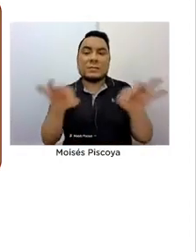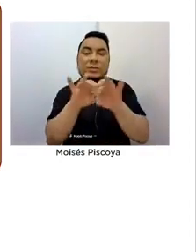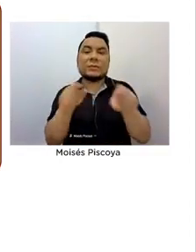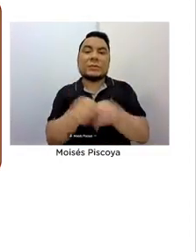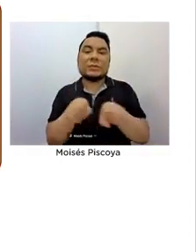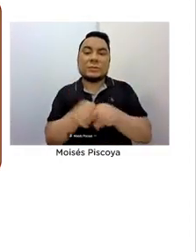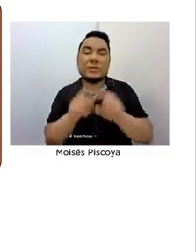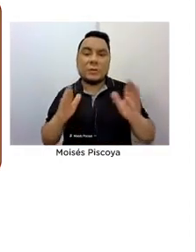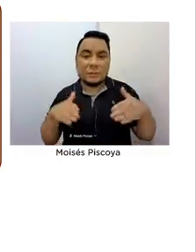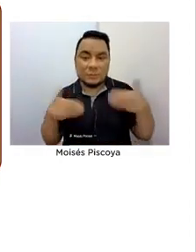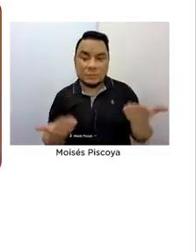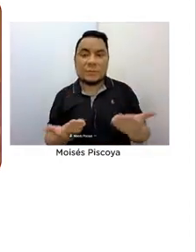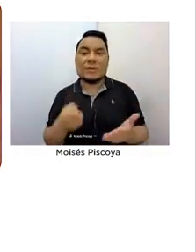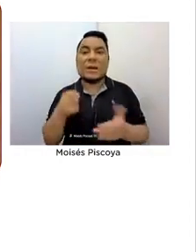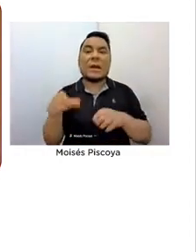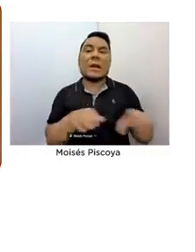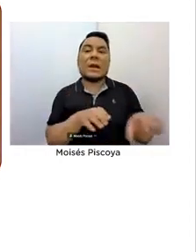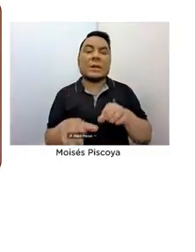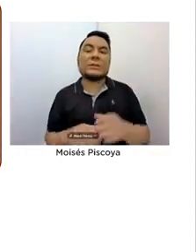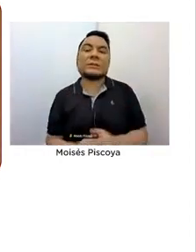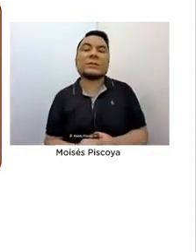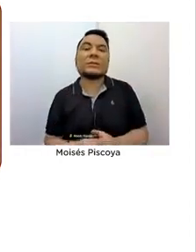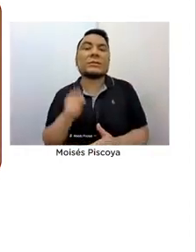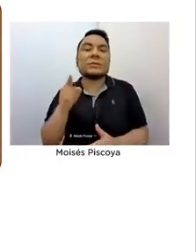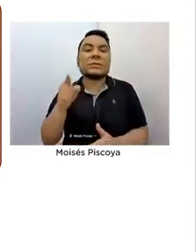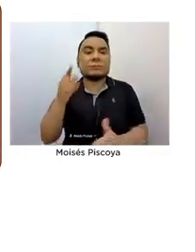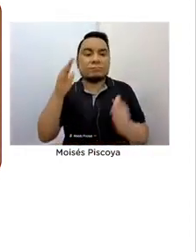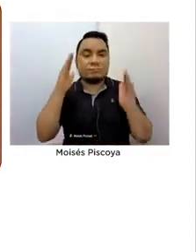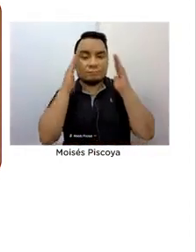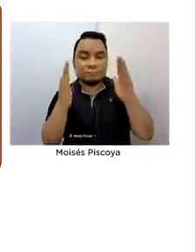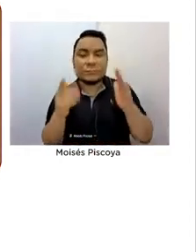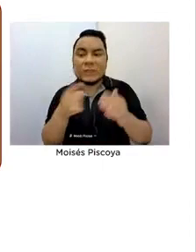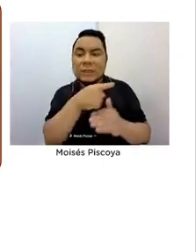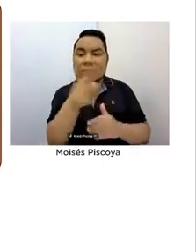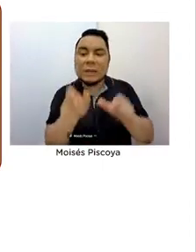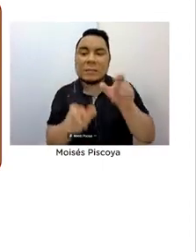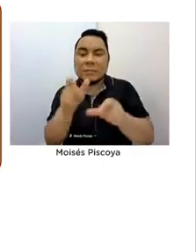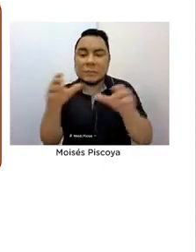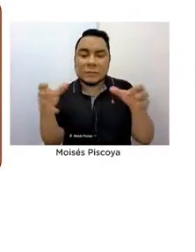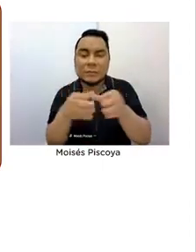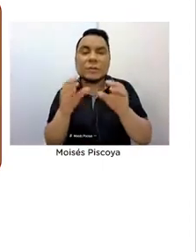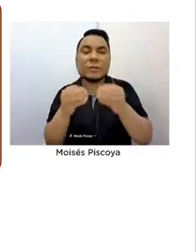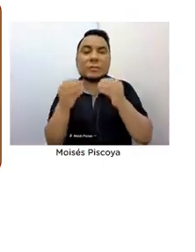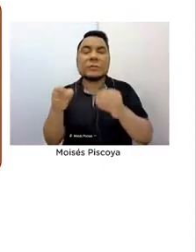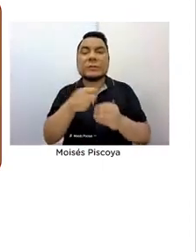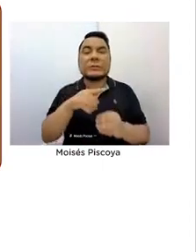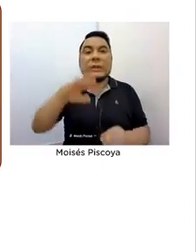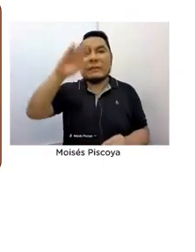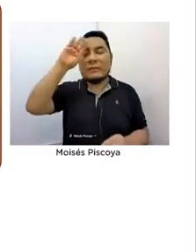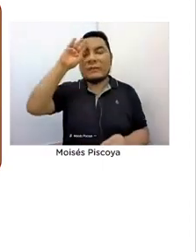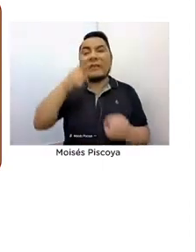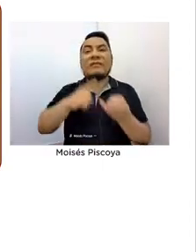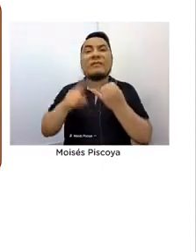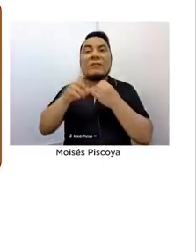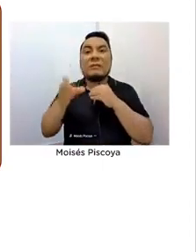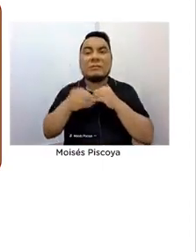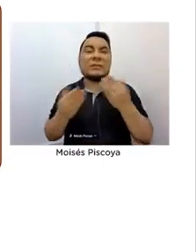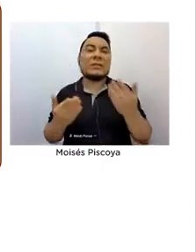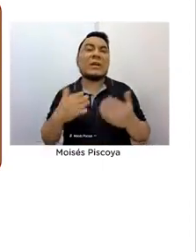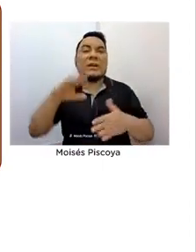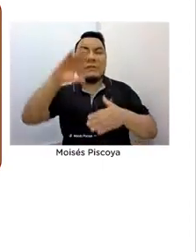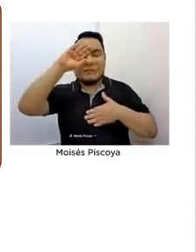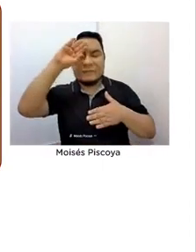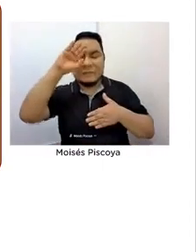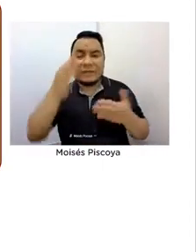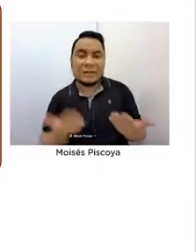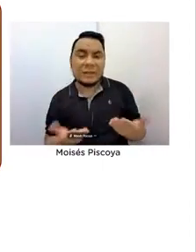que podamos hacer un foco en aquellas personas con comorbilidad, enfermedades como